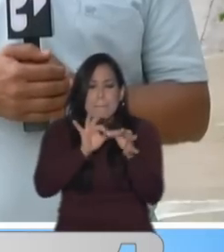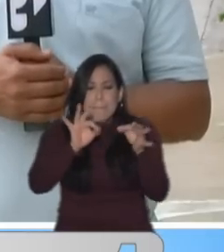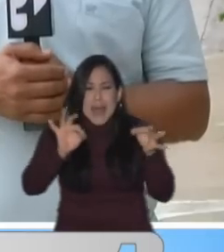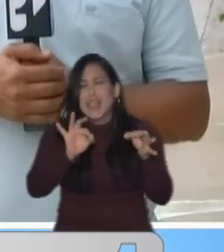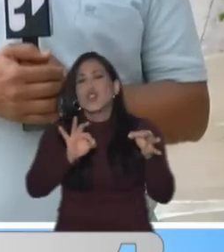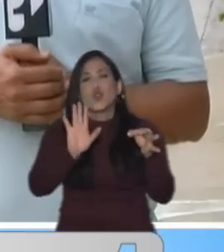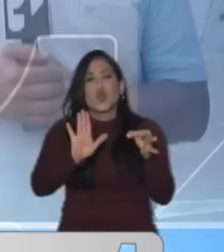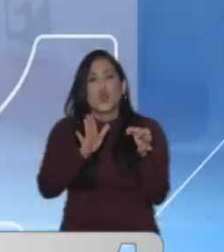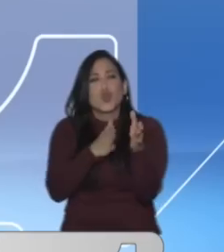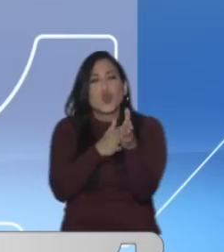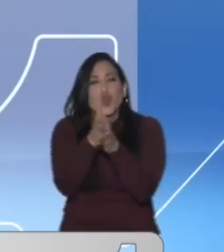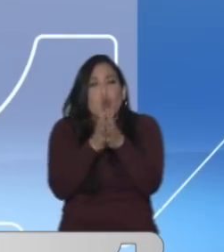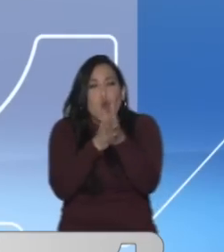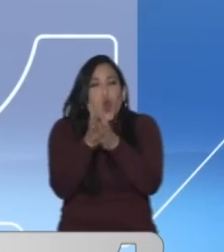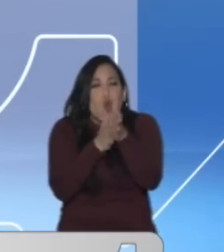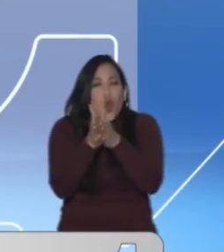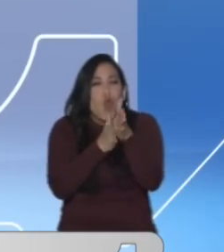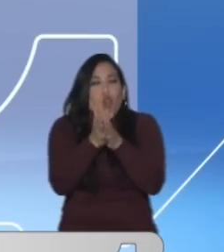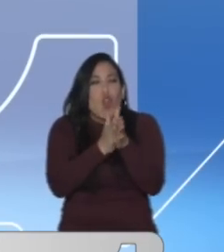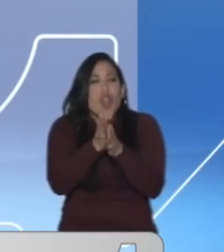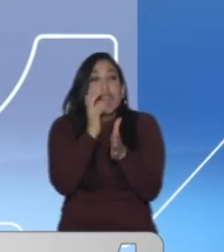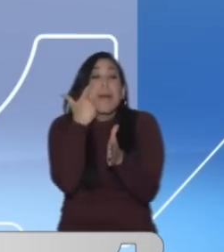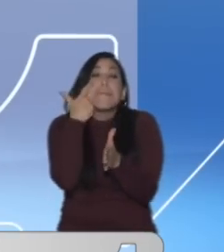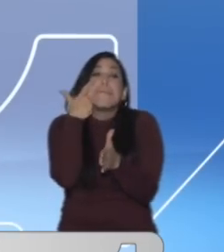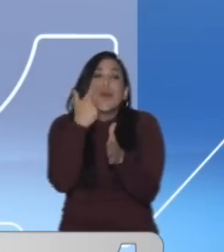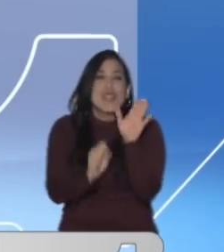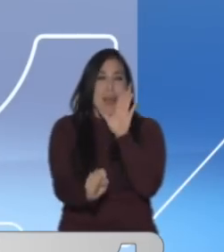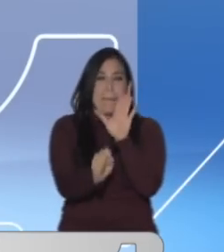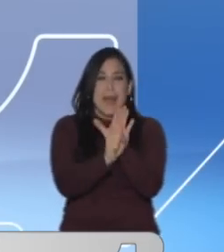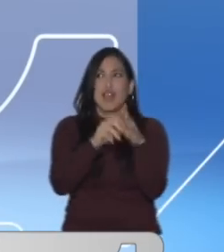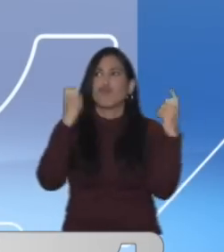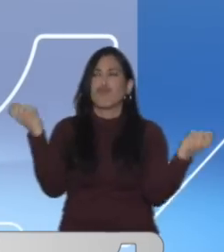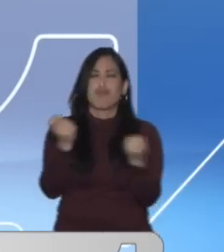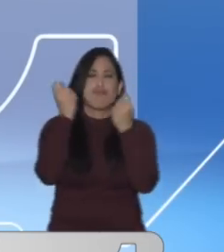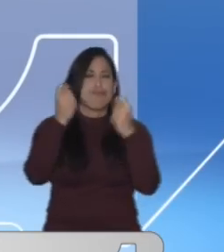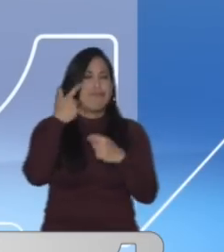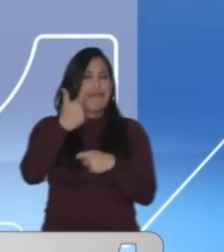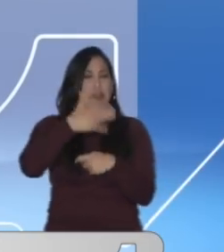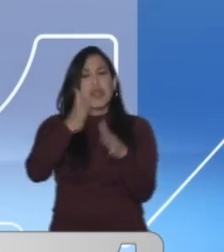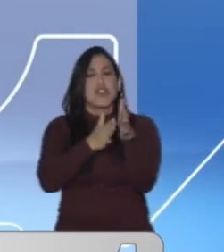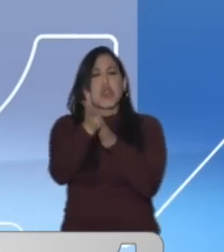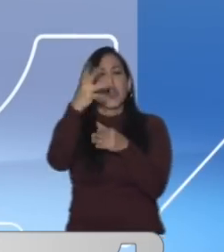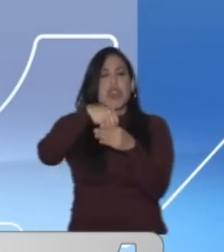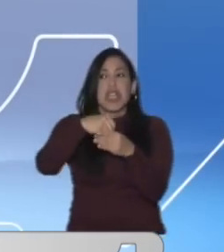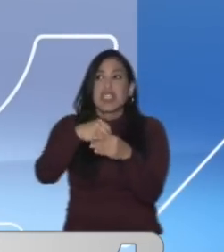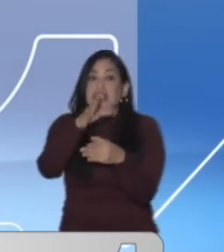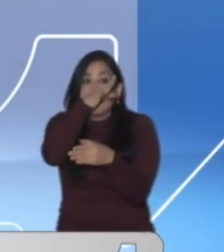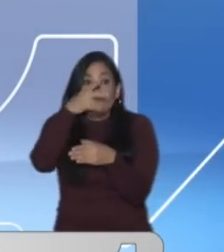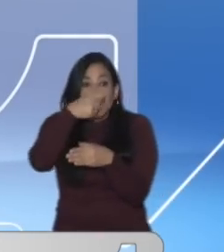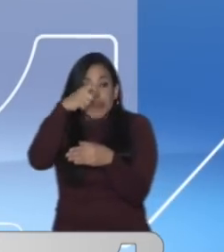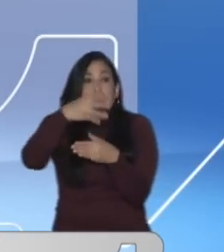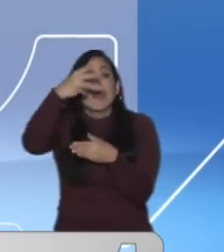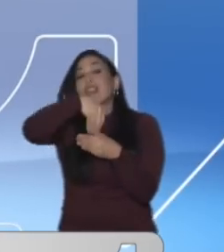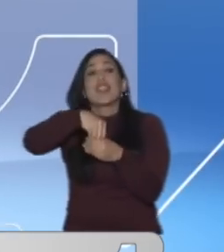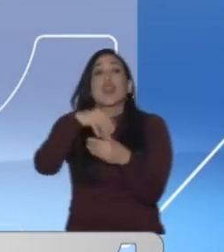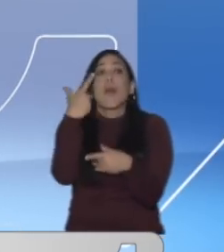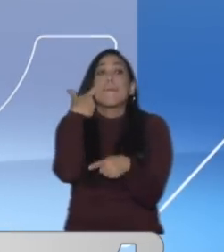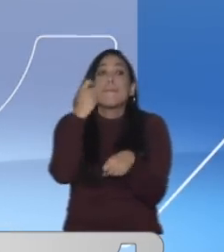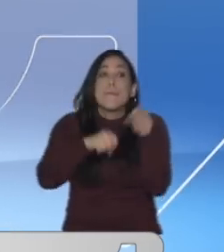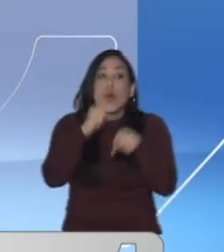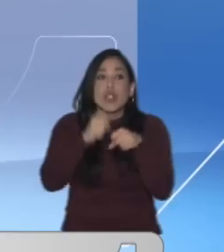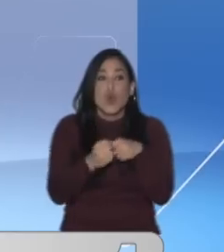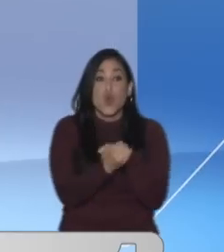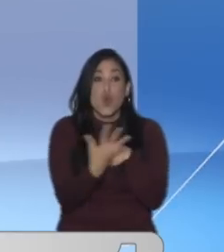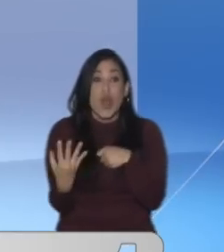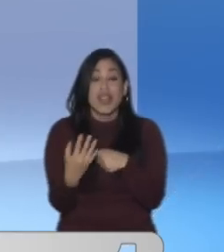unos empaques de lo que simulaba ser una marca comercial de chocolates. Aparentemente fueron